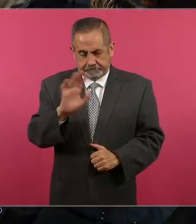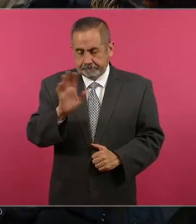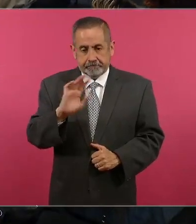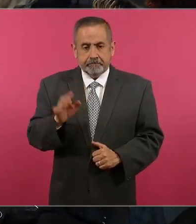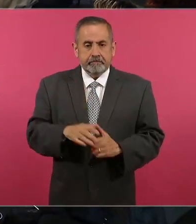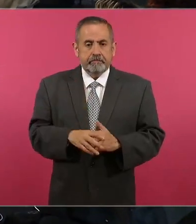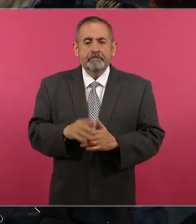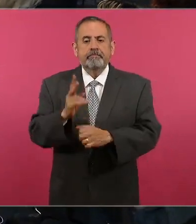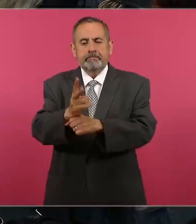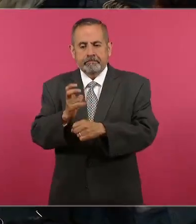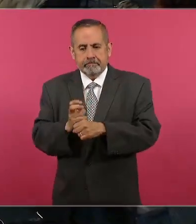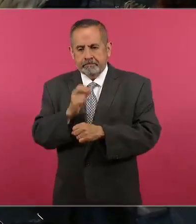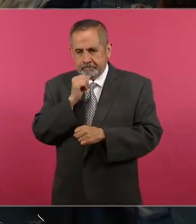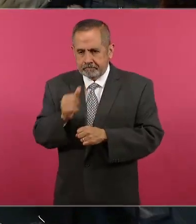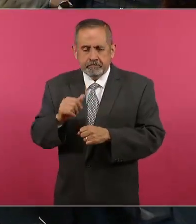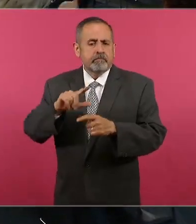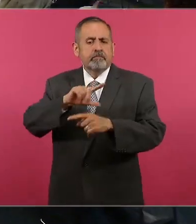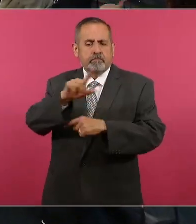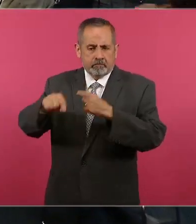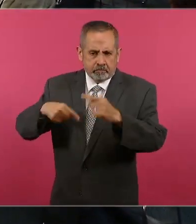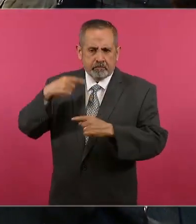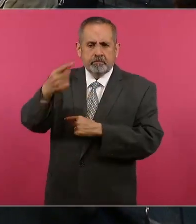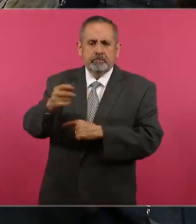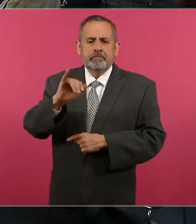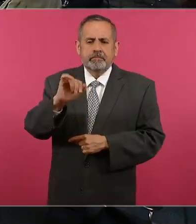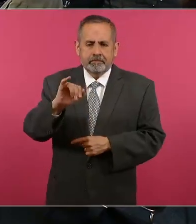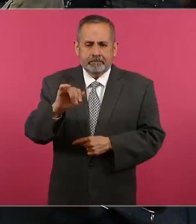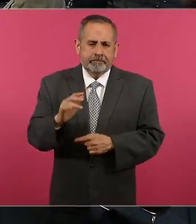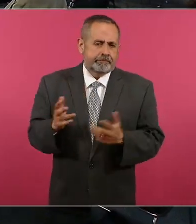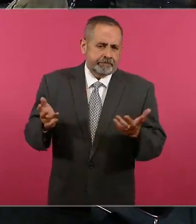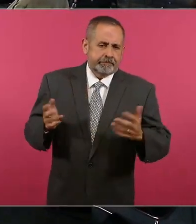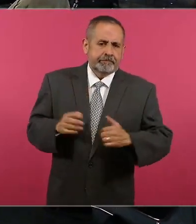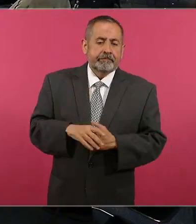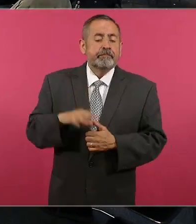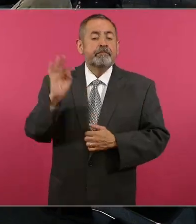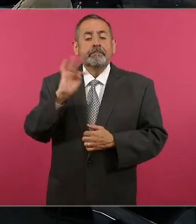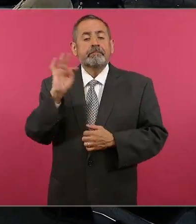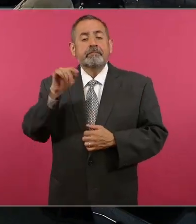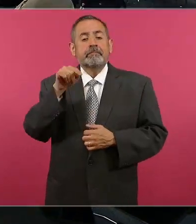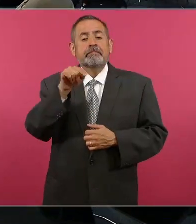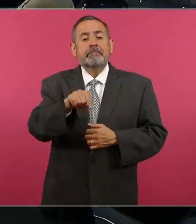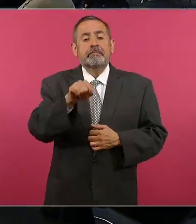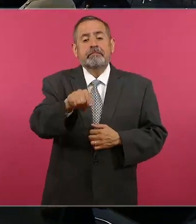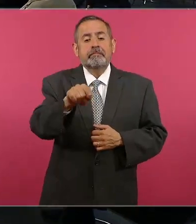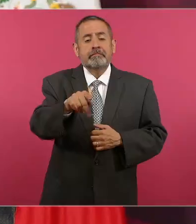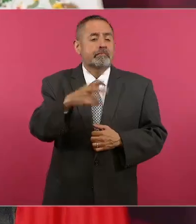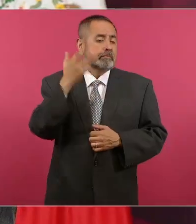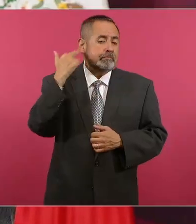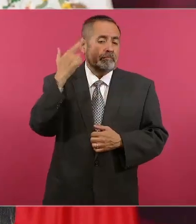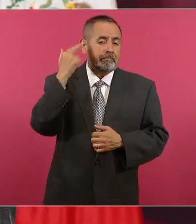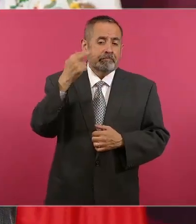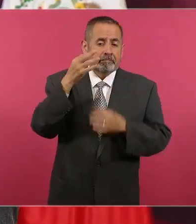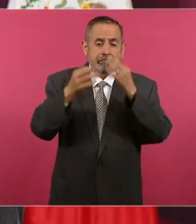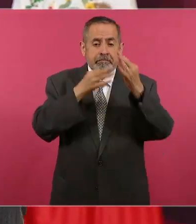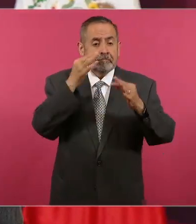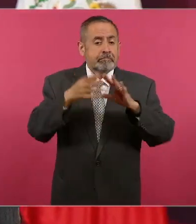Ahora no les invitamos, pero después sí, sí. Porque si no, ahí en tu radio.